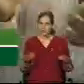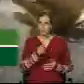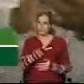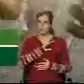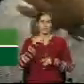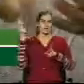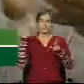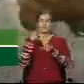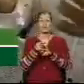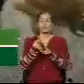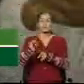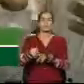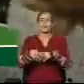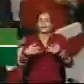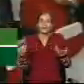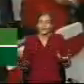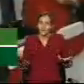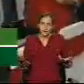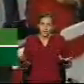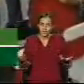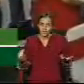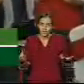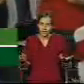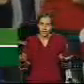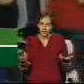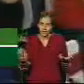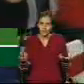nuestra meta? ¿Sembrar qué?